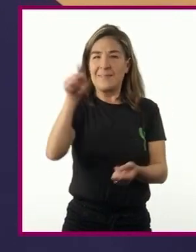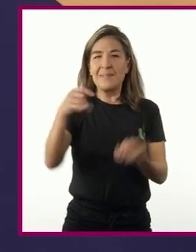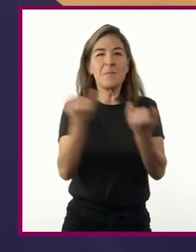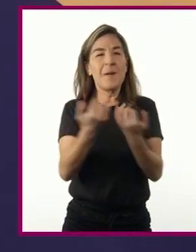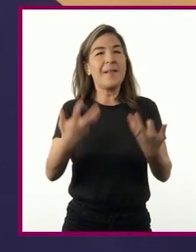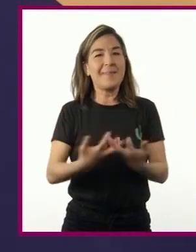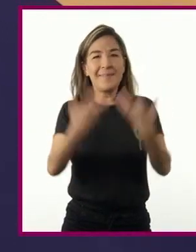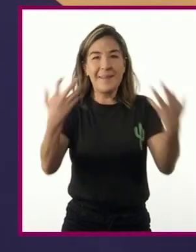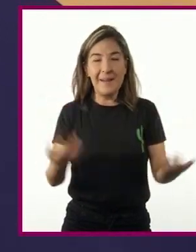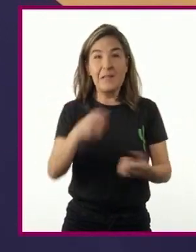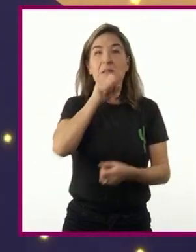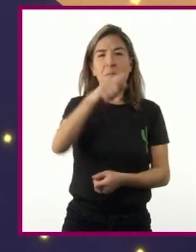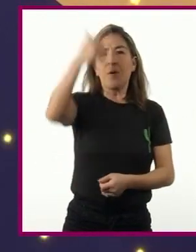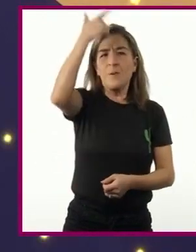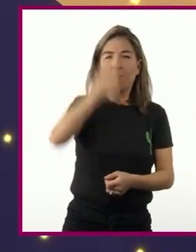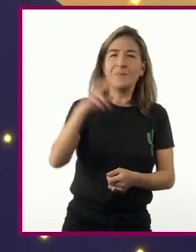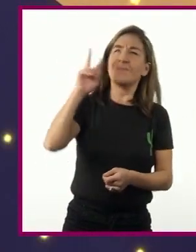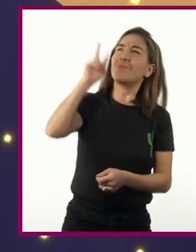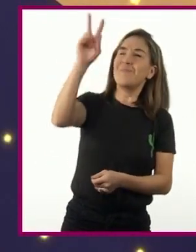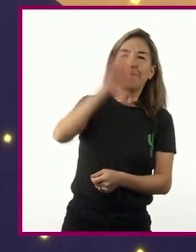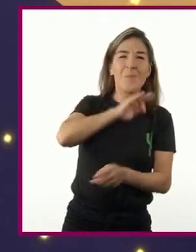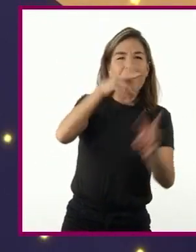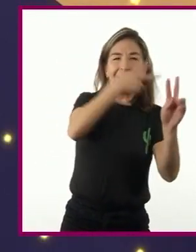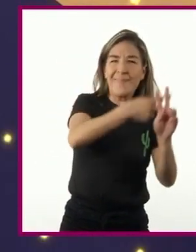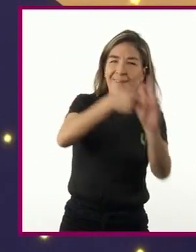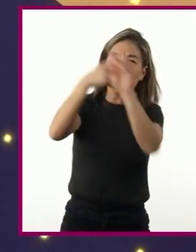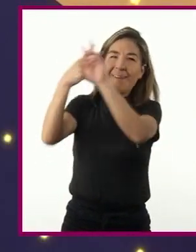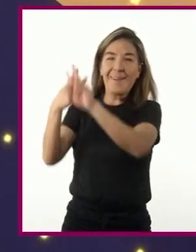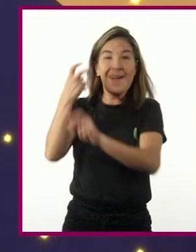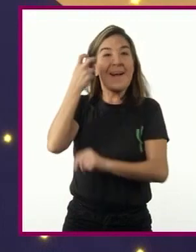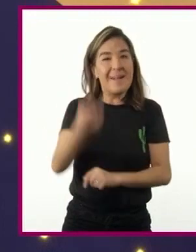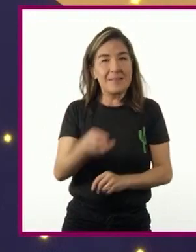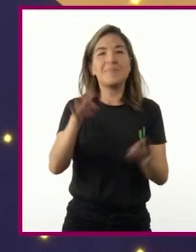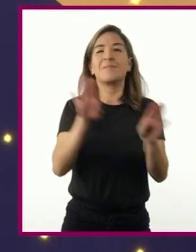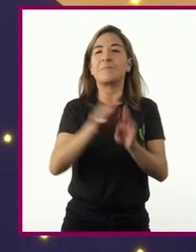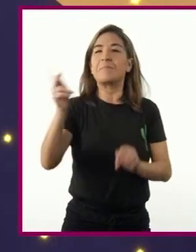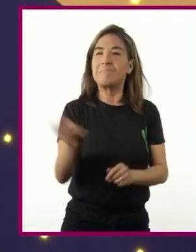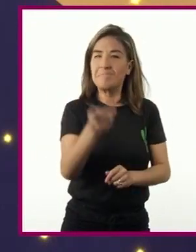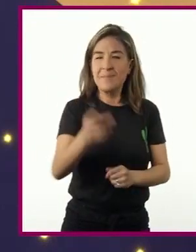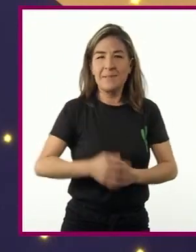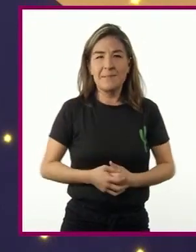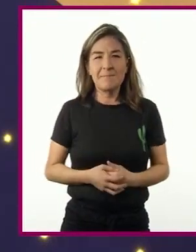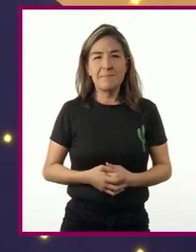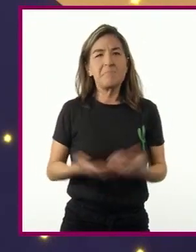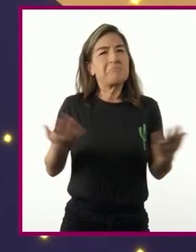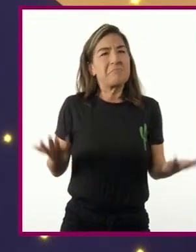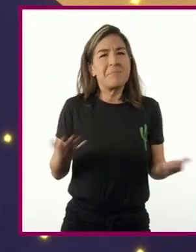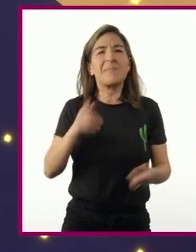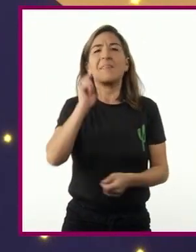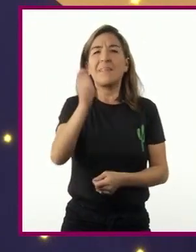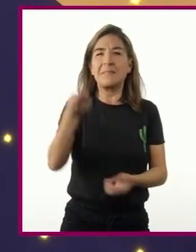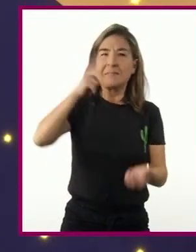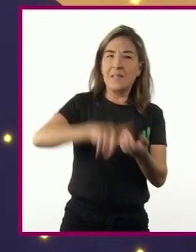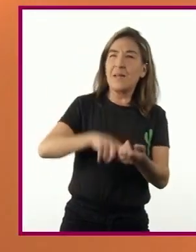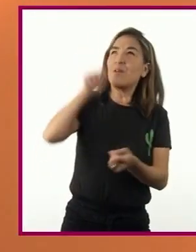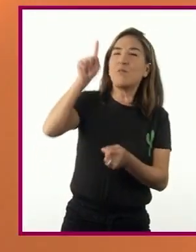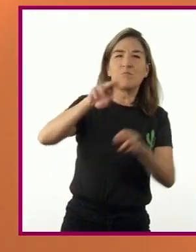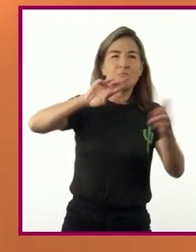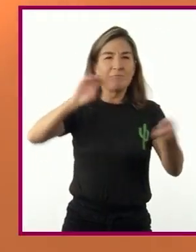de que en las noches podemos ver las estrellas y todo esto hace que nos preguntemos ¿qué tan grande es el